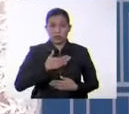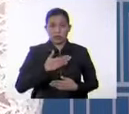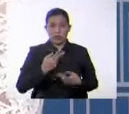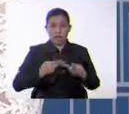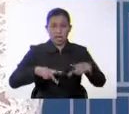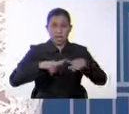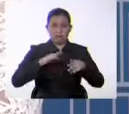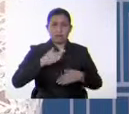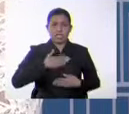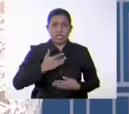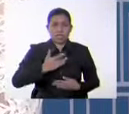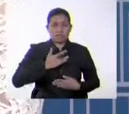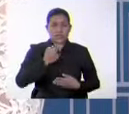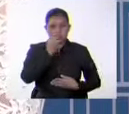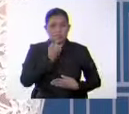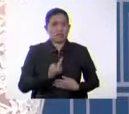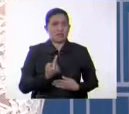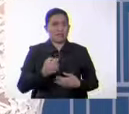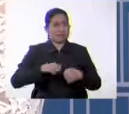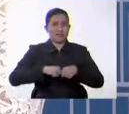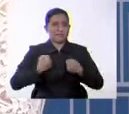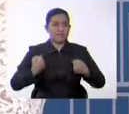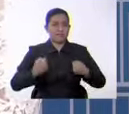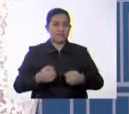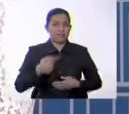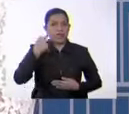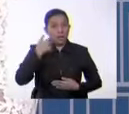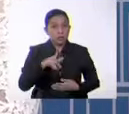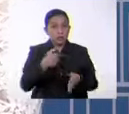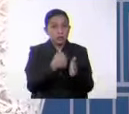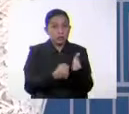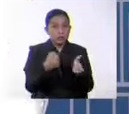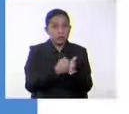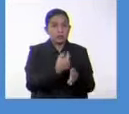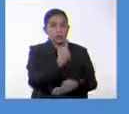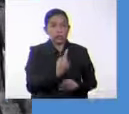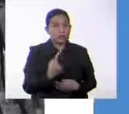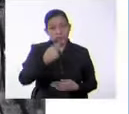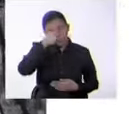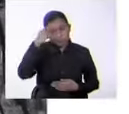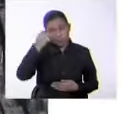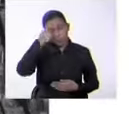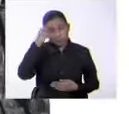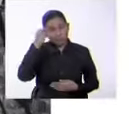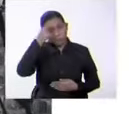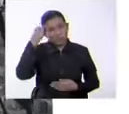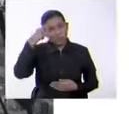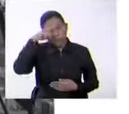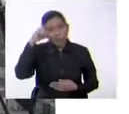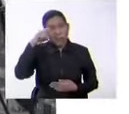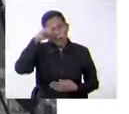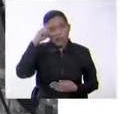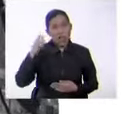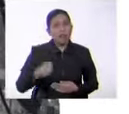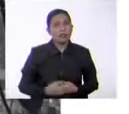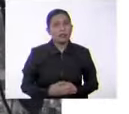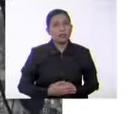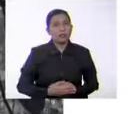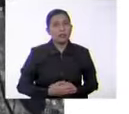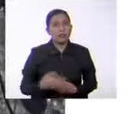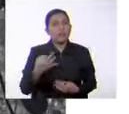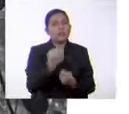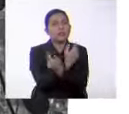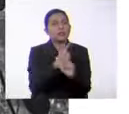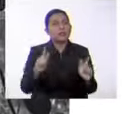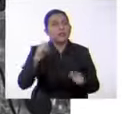conquistas sociales. Podríamos situar como el ejemplo la lucha obrera y la lucha por la reivindicación de las libertades